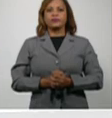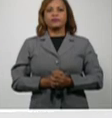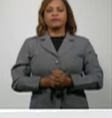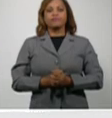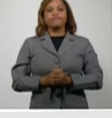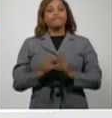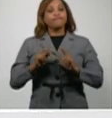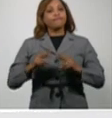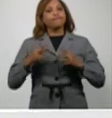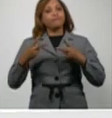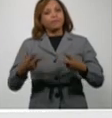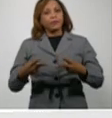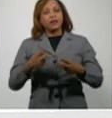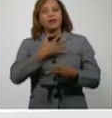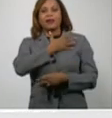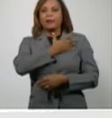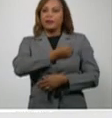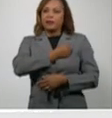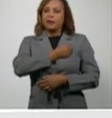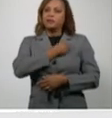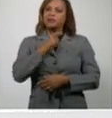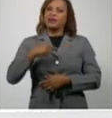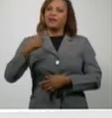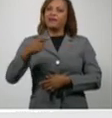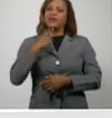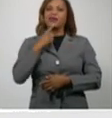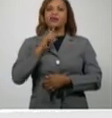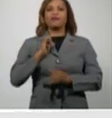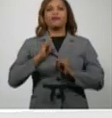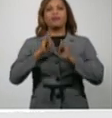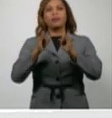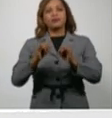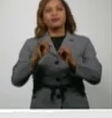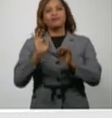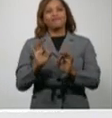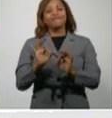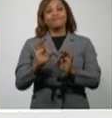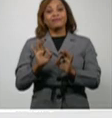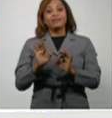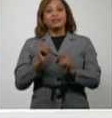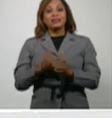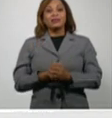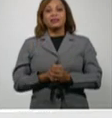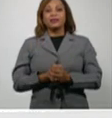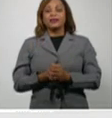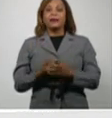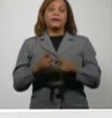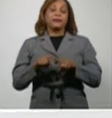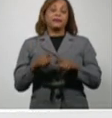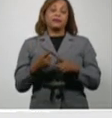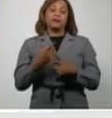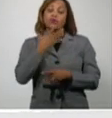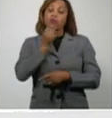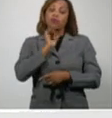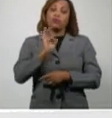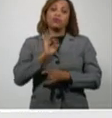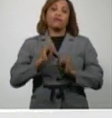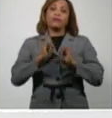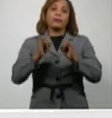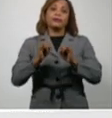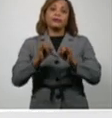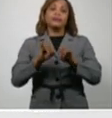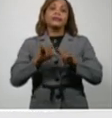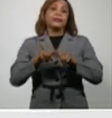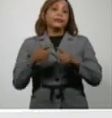Insisto, lamentamos mucho cada vez que tenemos que informar o que ocurren estos fallecimientos. Damos